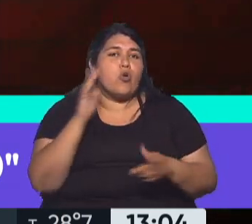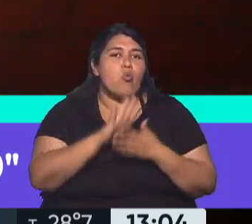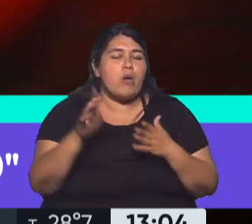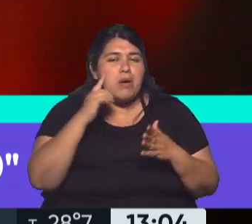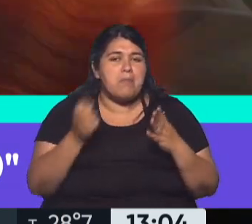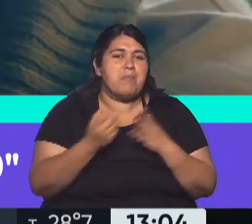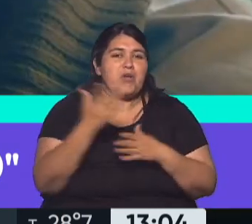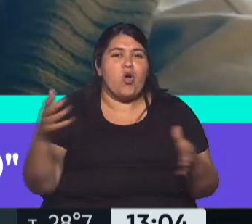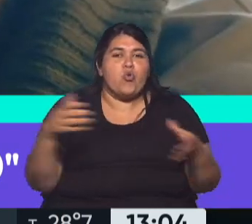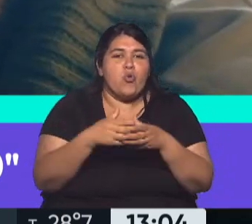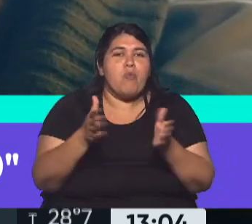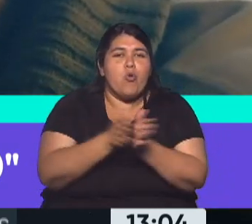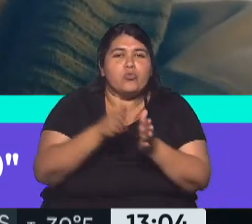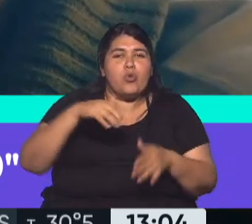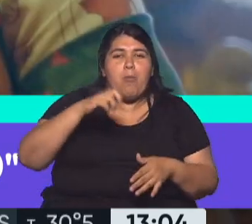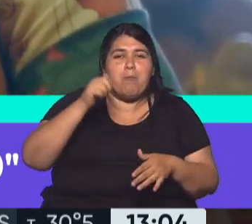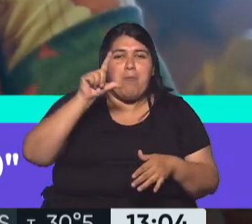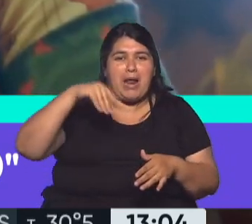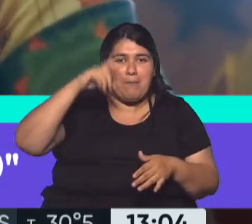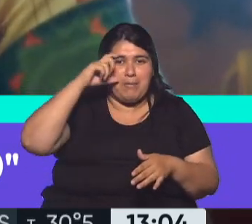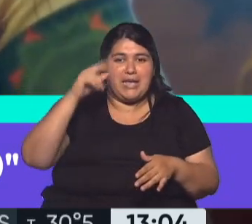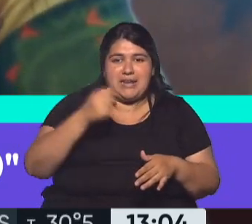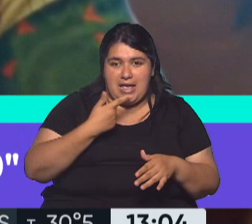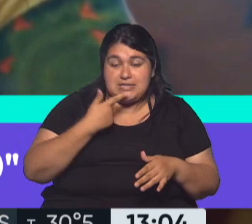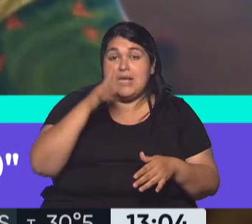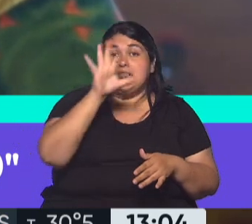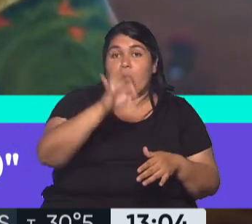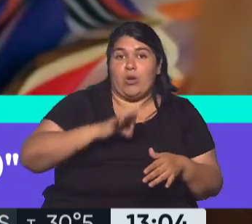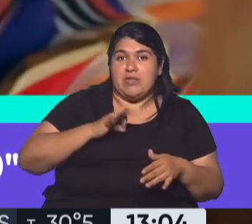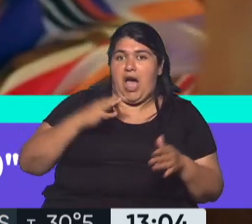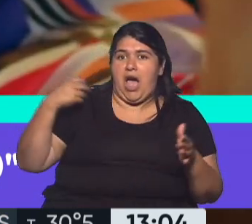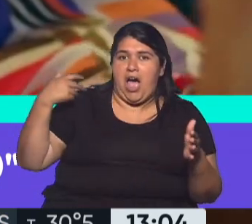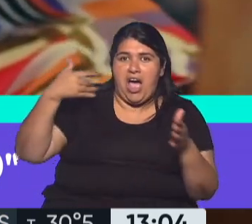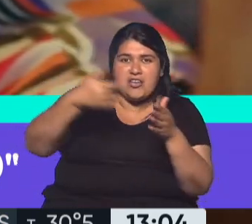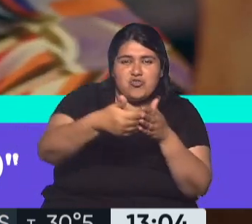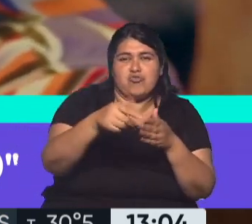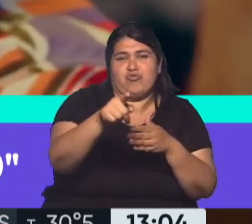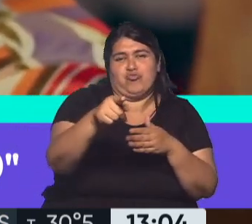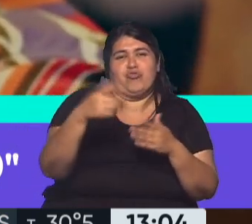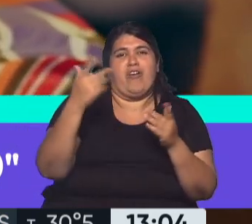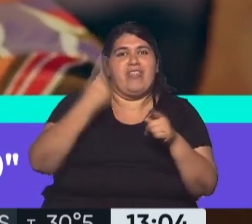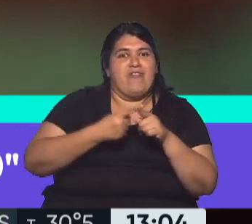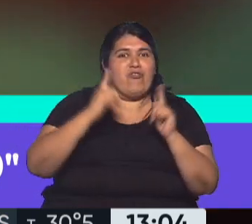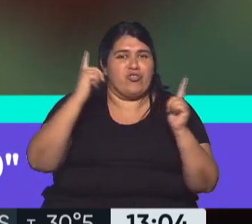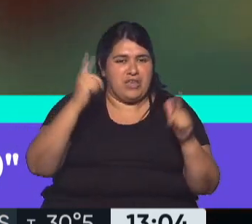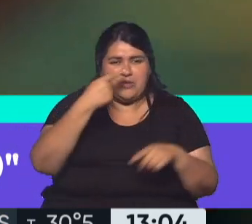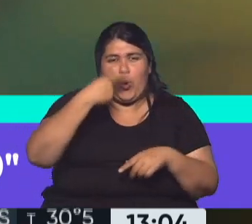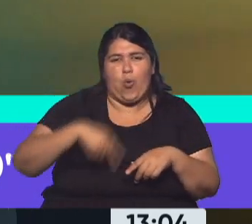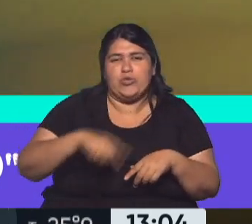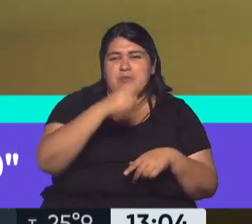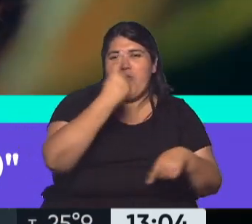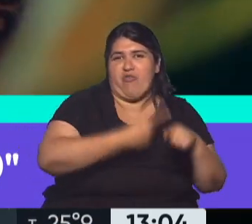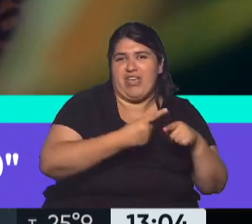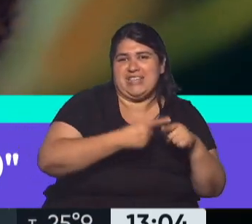Elegante con Los Palmeras, que están transitando esta ruta de los 50 años, la ruta del oro. Y este que es un momento que ya en los últimos shows de Abel es